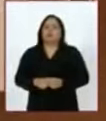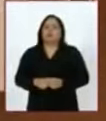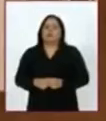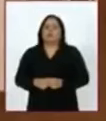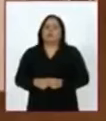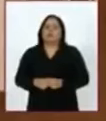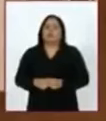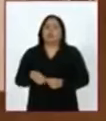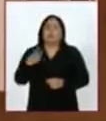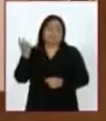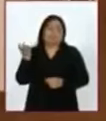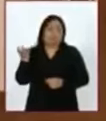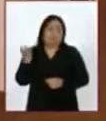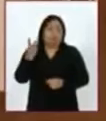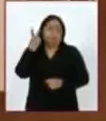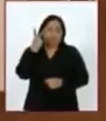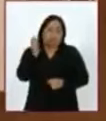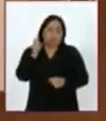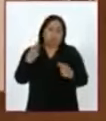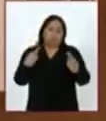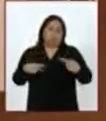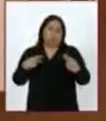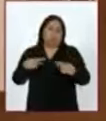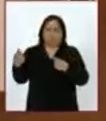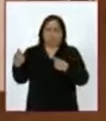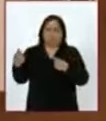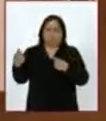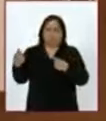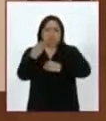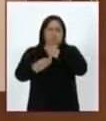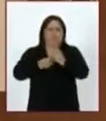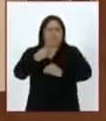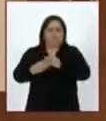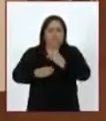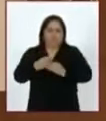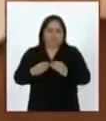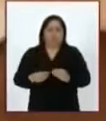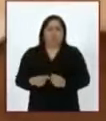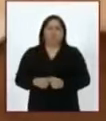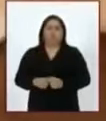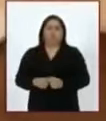En este caso, los personajes están discutiendo.